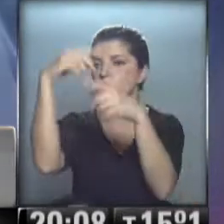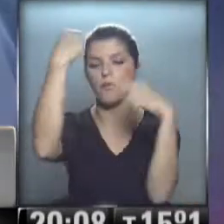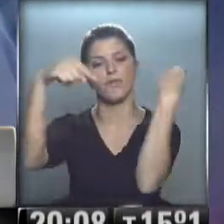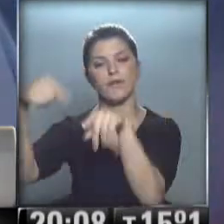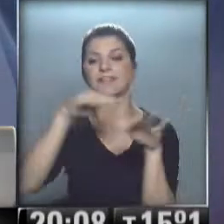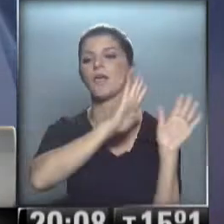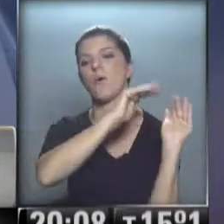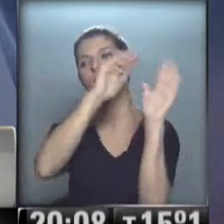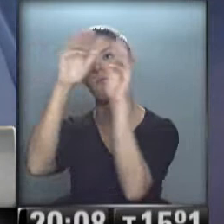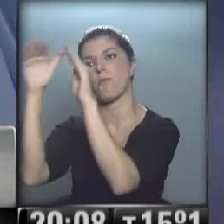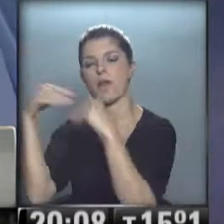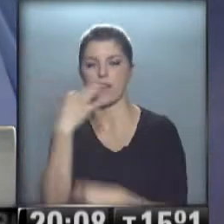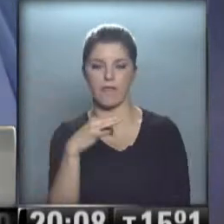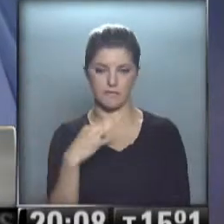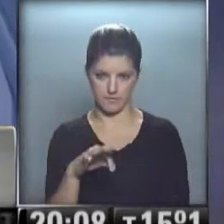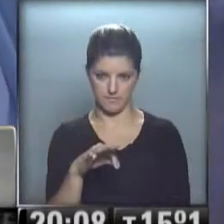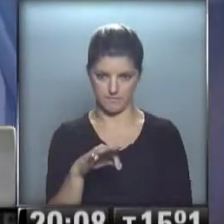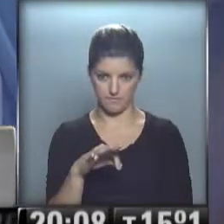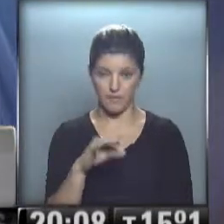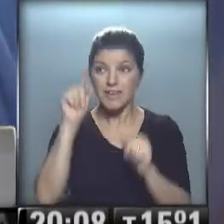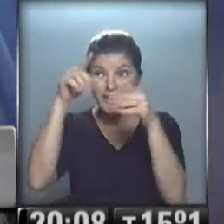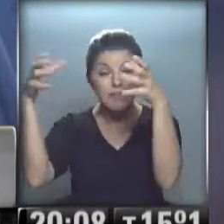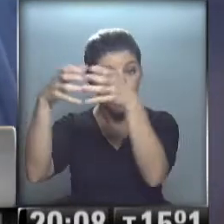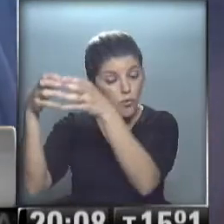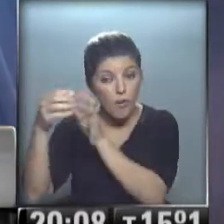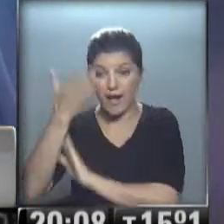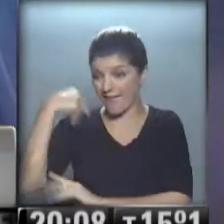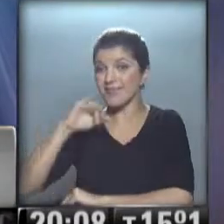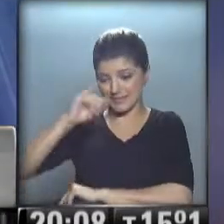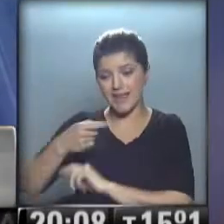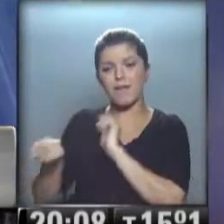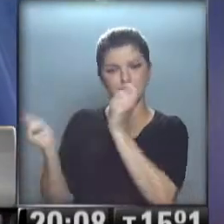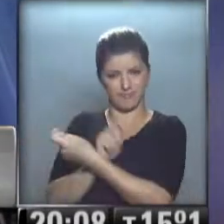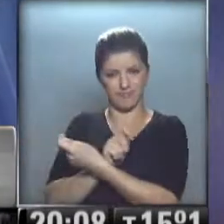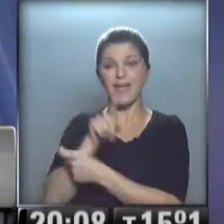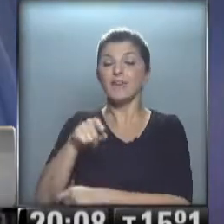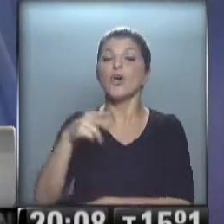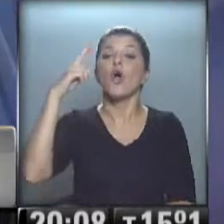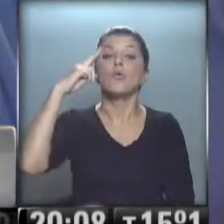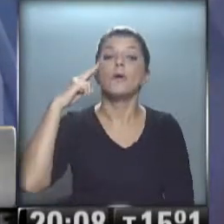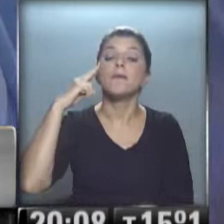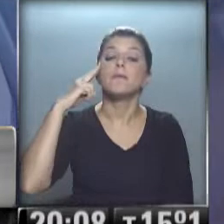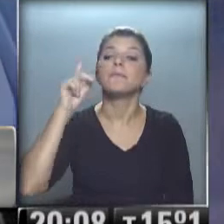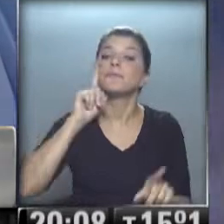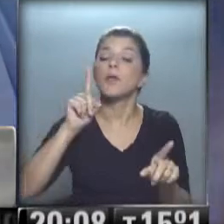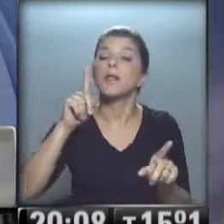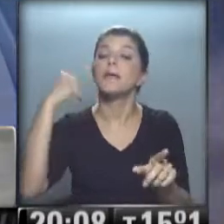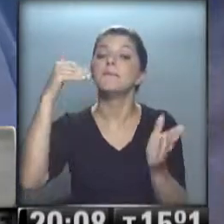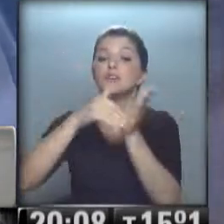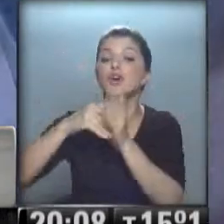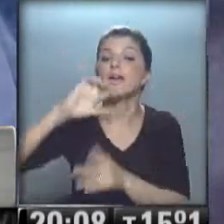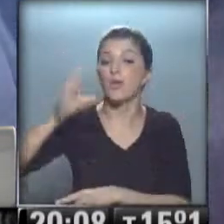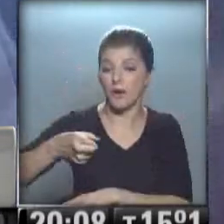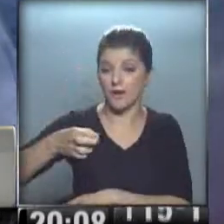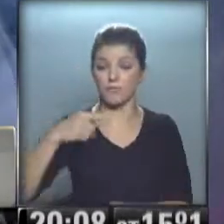92,4% que sí ingresó al canje. Esto que implica son 120 mil millones de dólares. Esto se lo dicen al juez Griesa. El juez